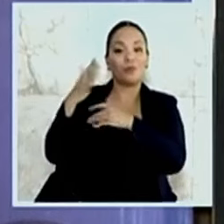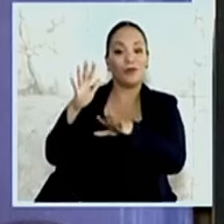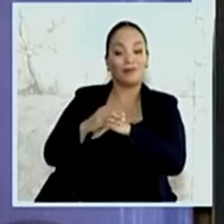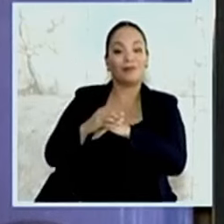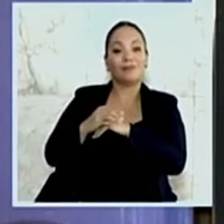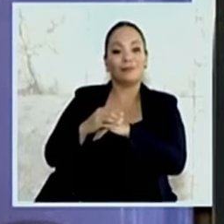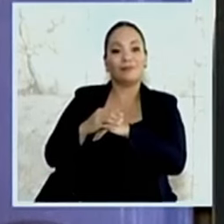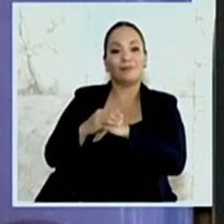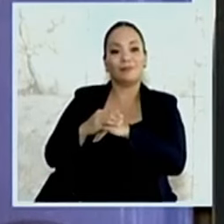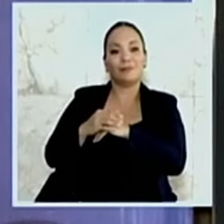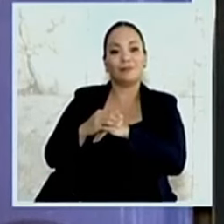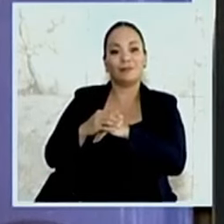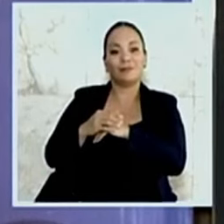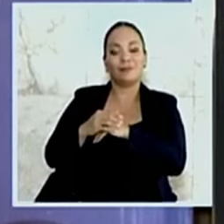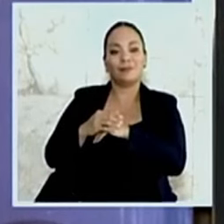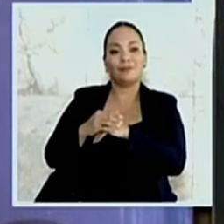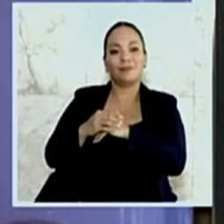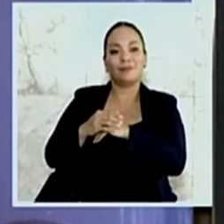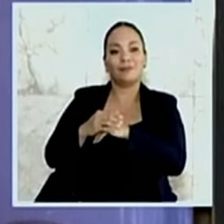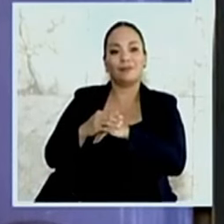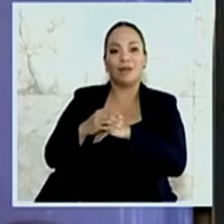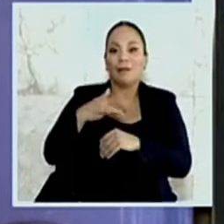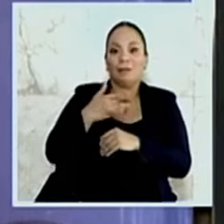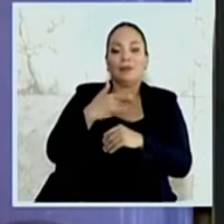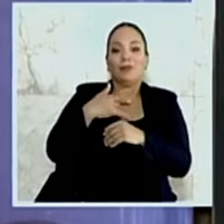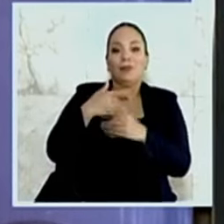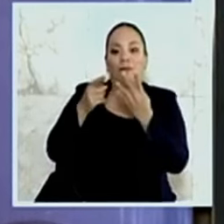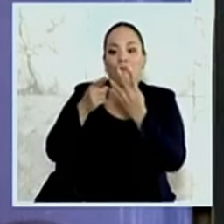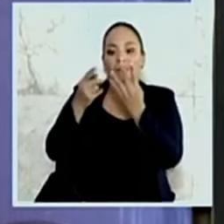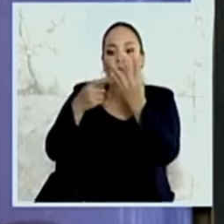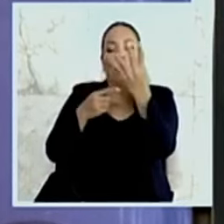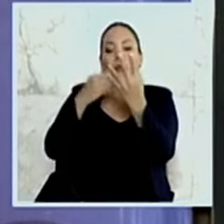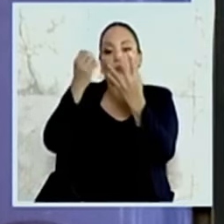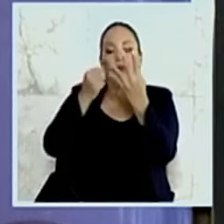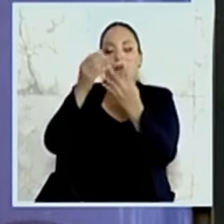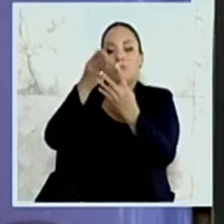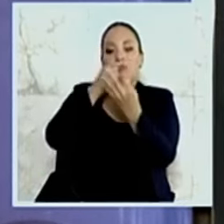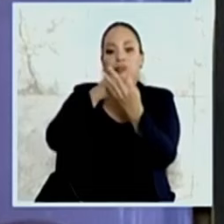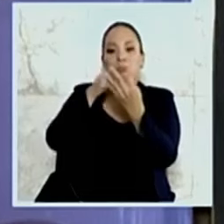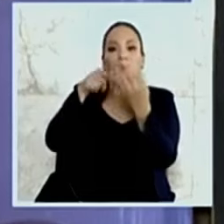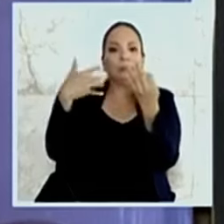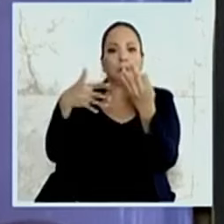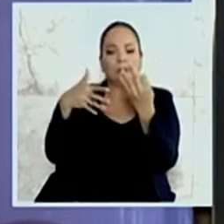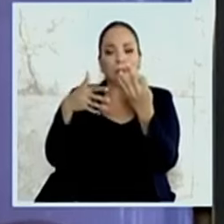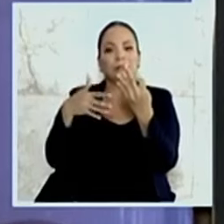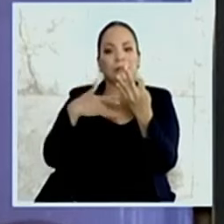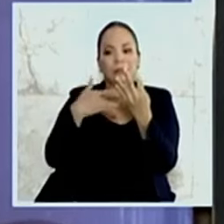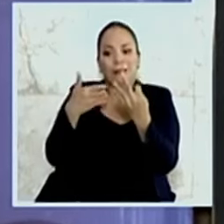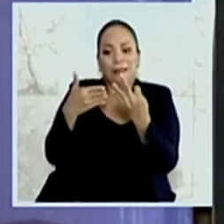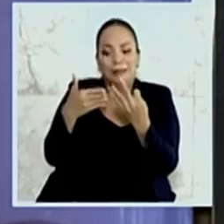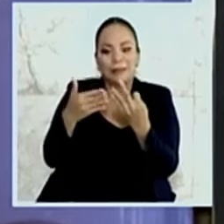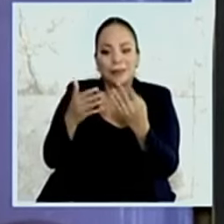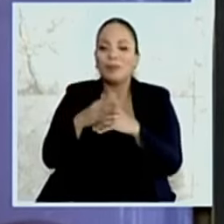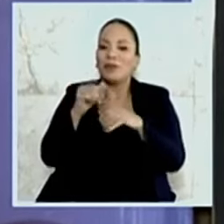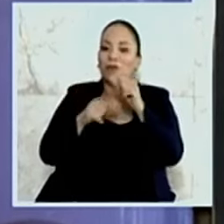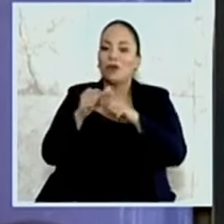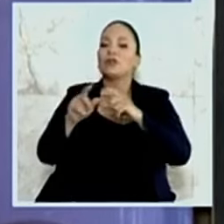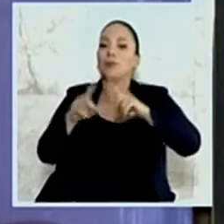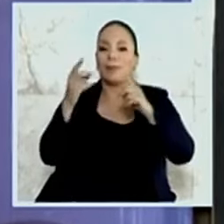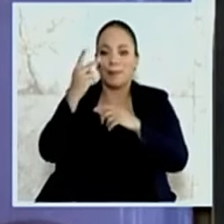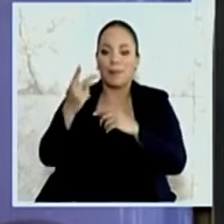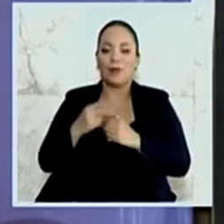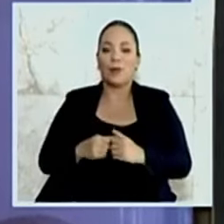es, costarricenses, ven que sí se puede. Llevamos 1 año en gobierno, es mucho tiempo ya. A mí me